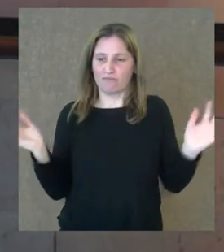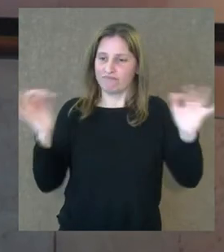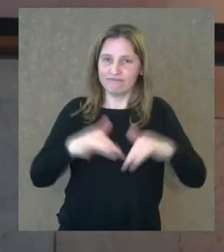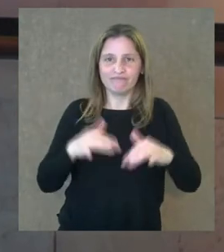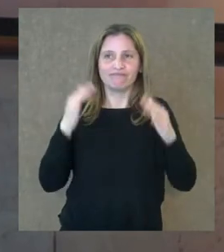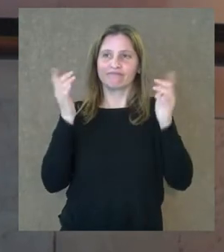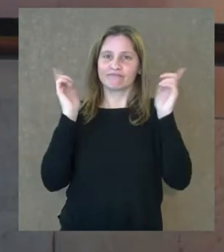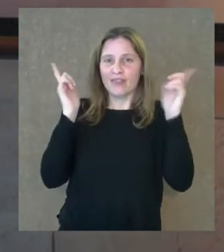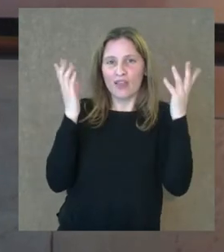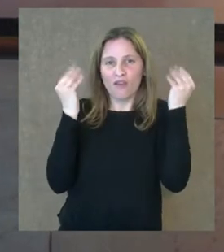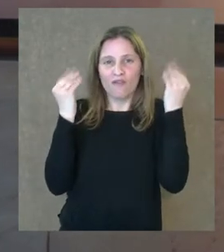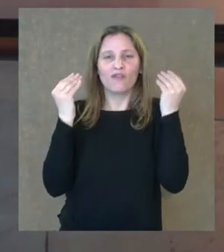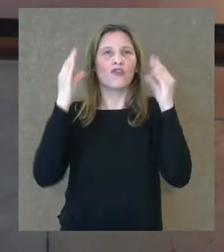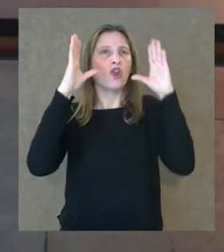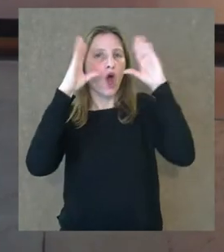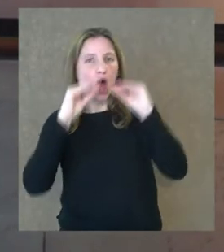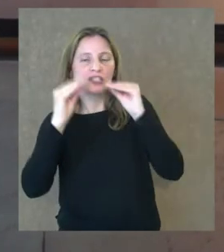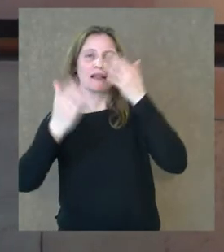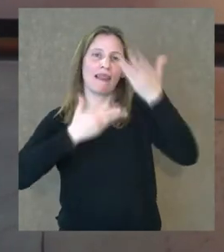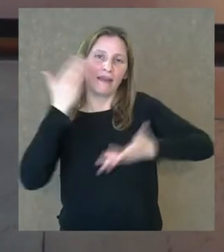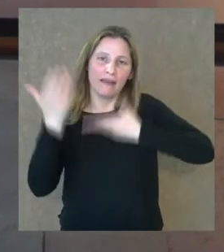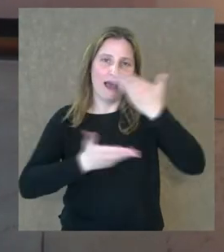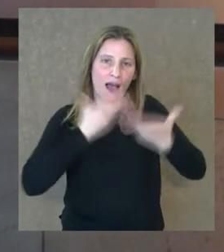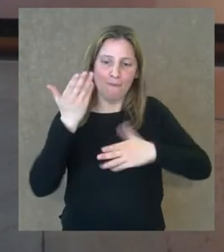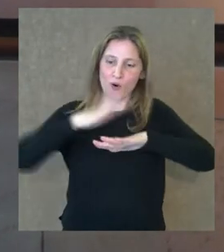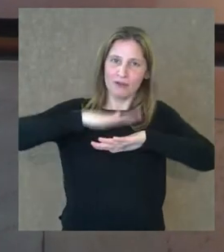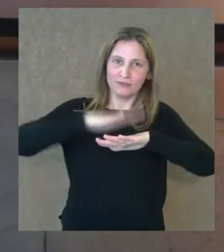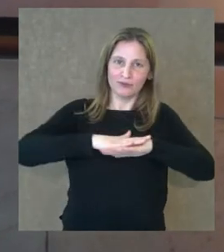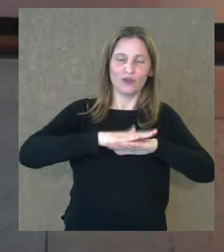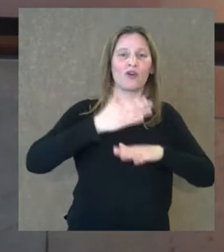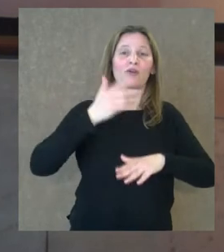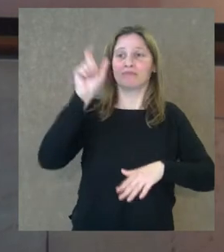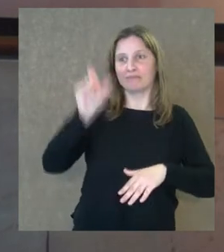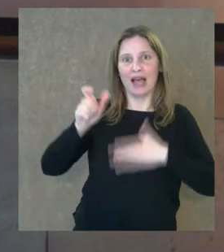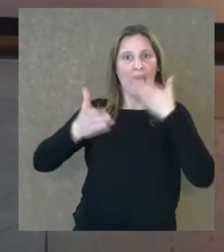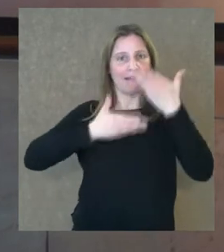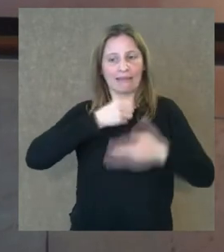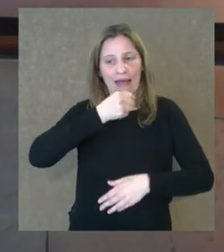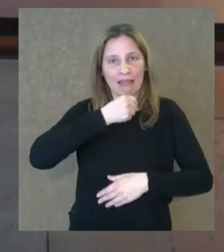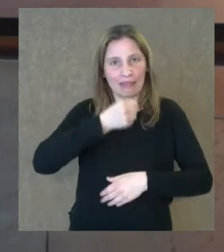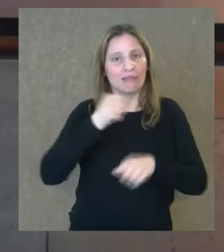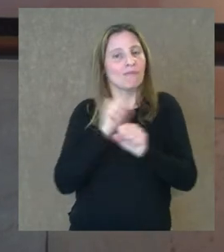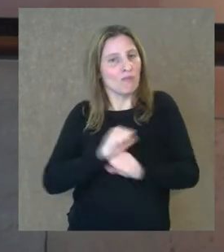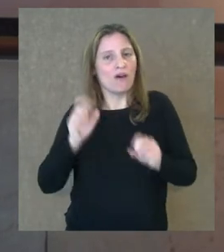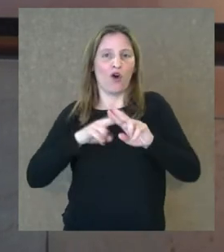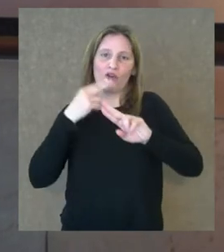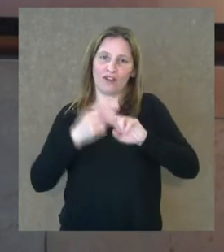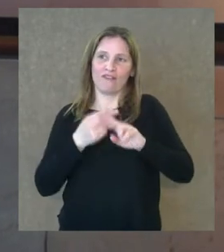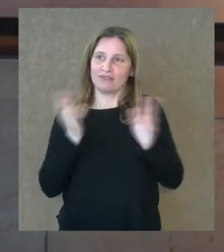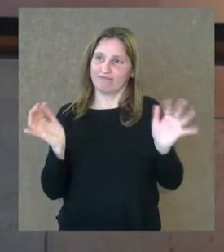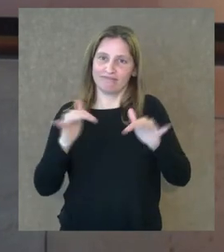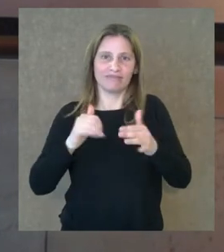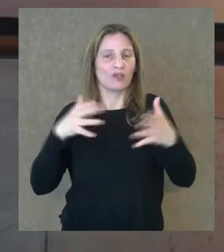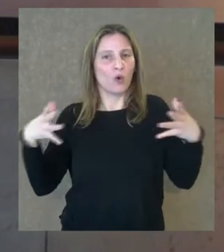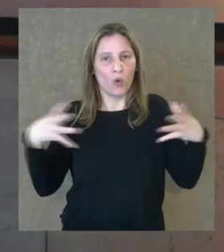gozar de una noche lírica en vivo y que los cantantes puedan estar nuevamente en el